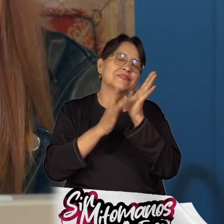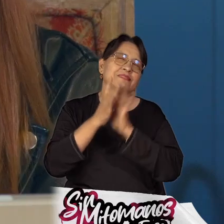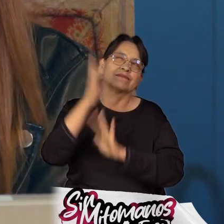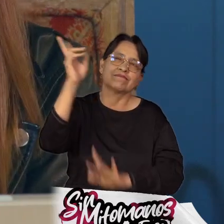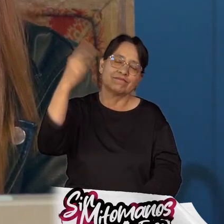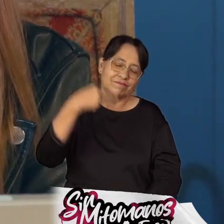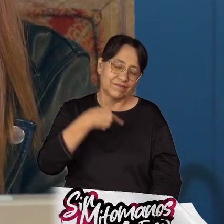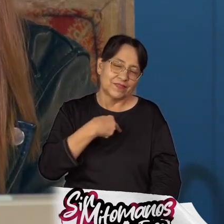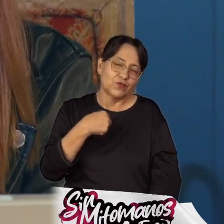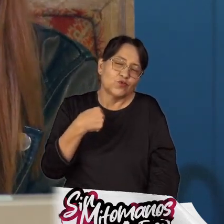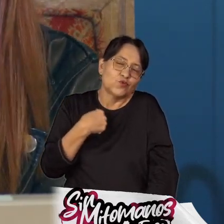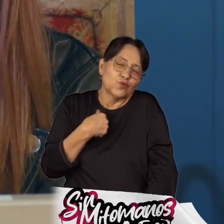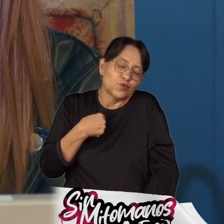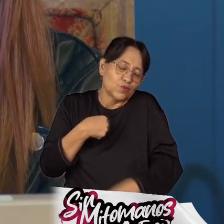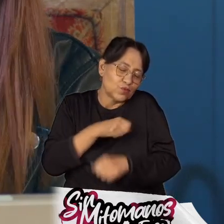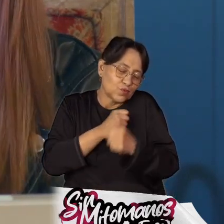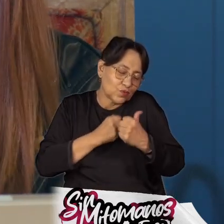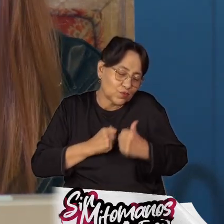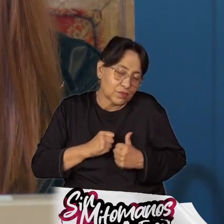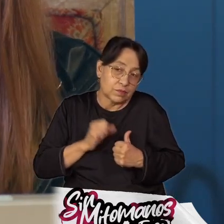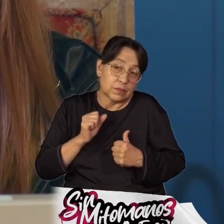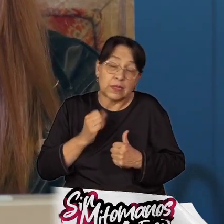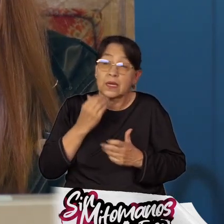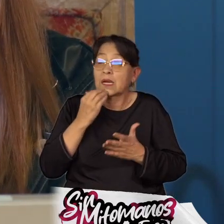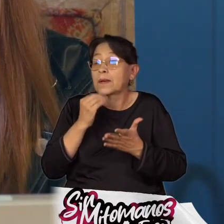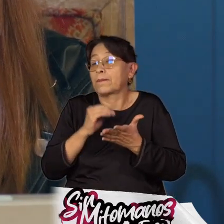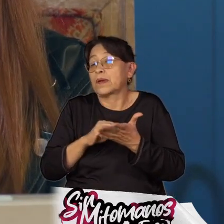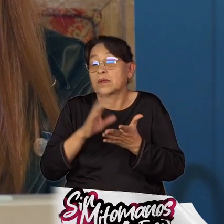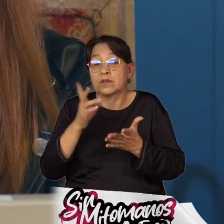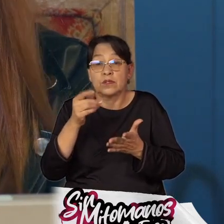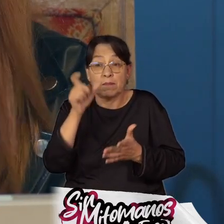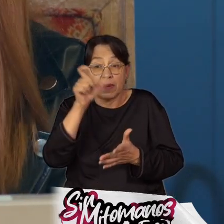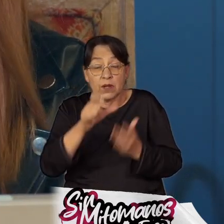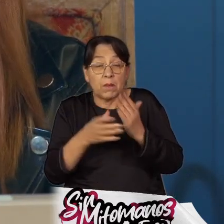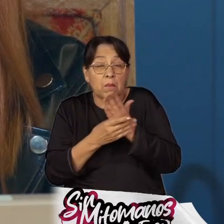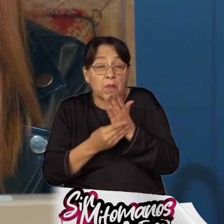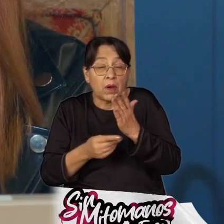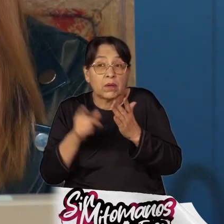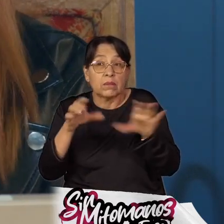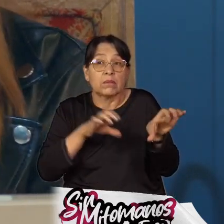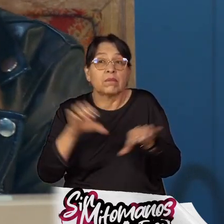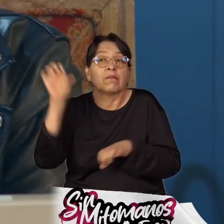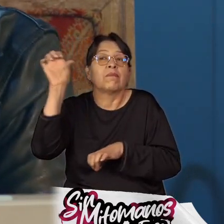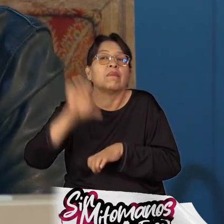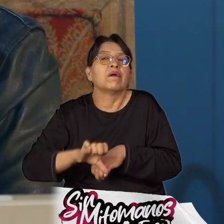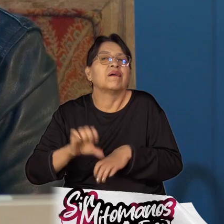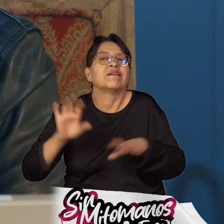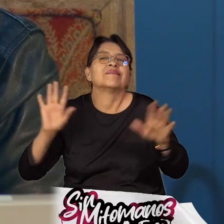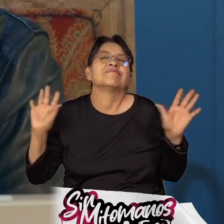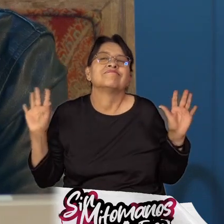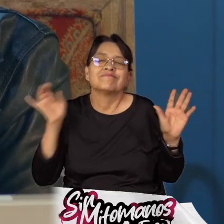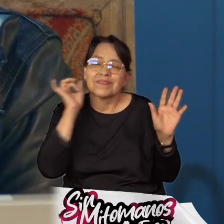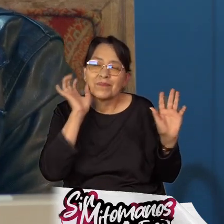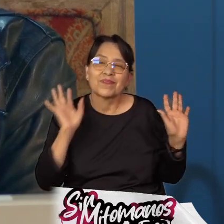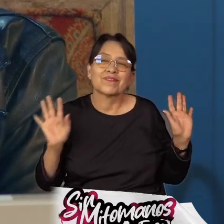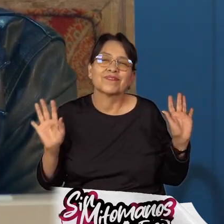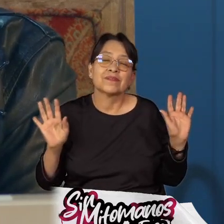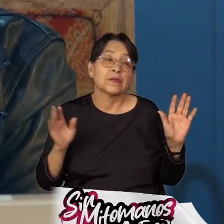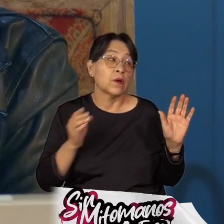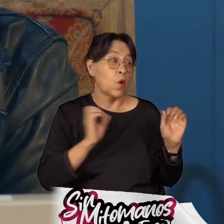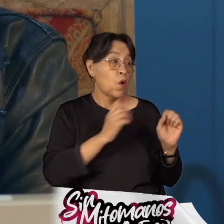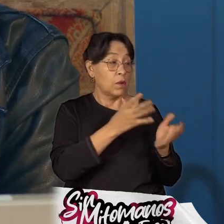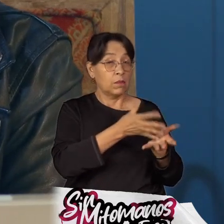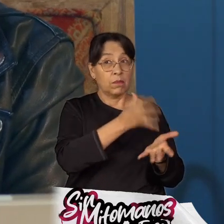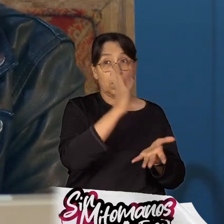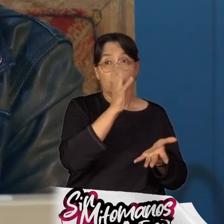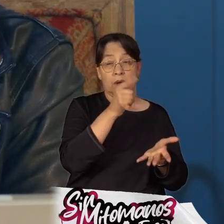quiénes somos, porque aún en la pobreza podemos actuar mal. y en la riqueza pues obviamente Es que es eso, se